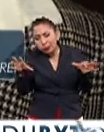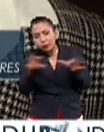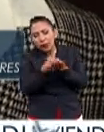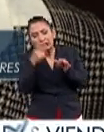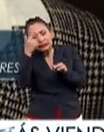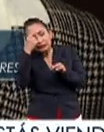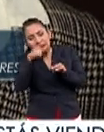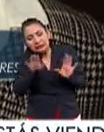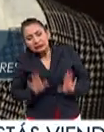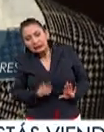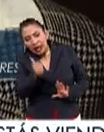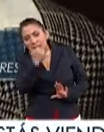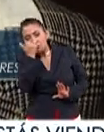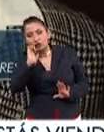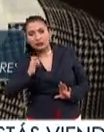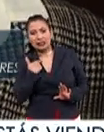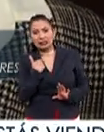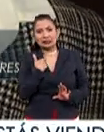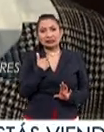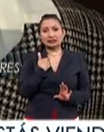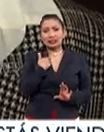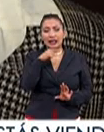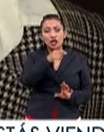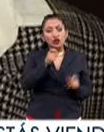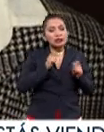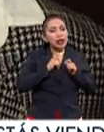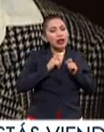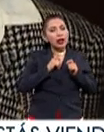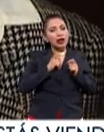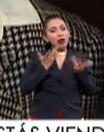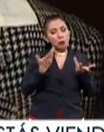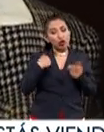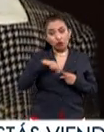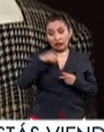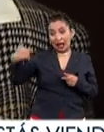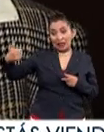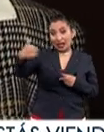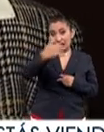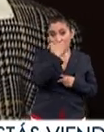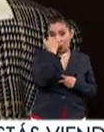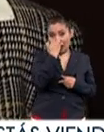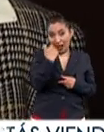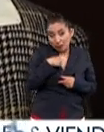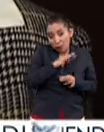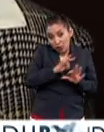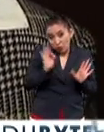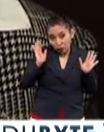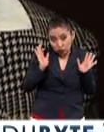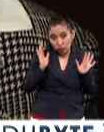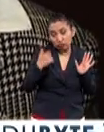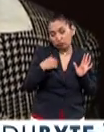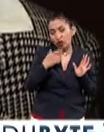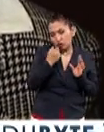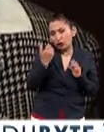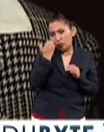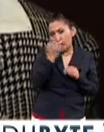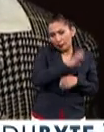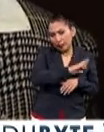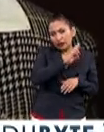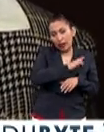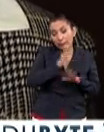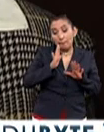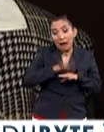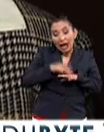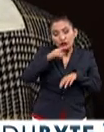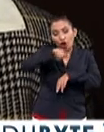el perfil de nuestros egresados y que nos diera la oportunidad de que cada escuela, de por sí, nosotros, la escuela particular, por